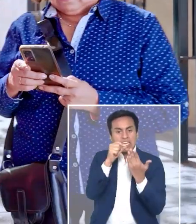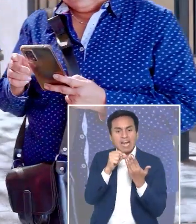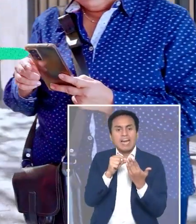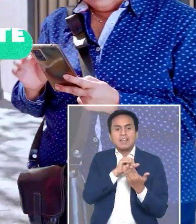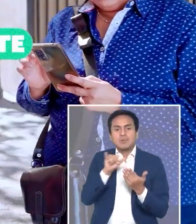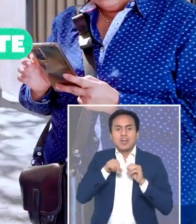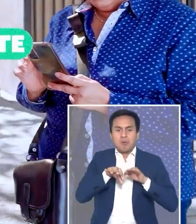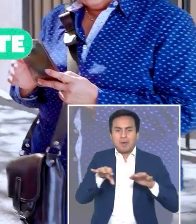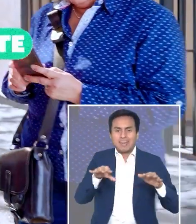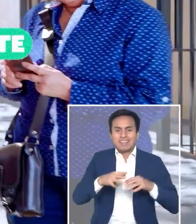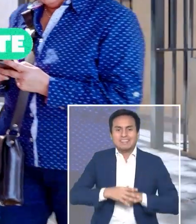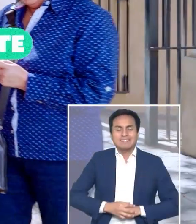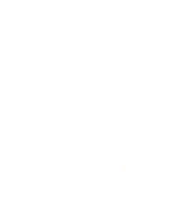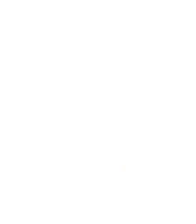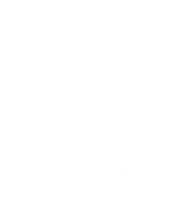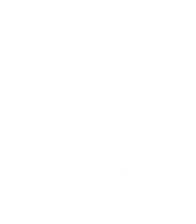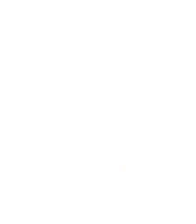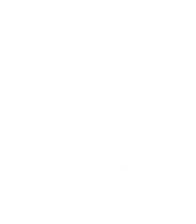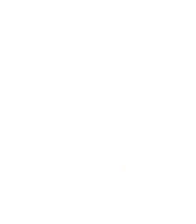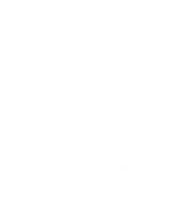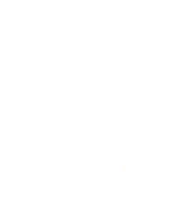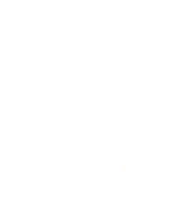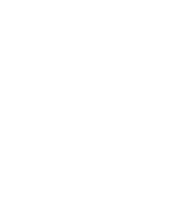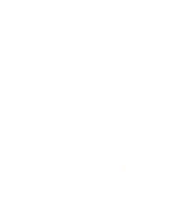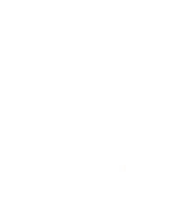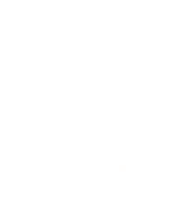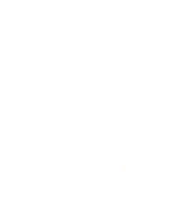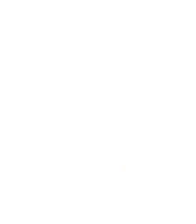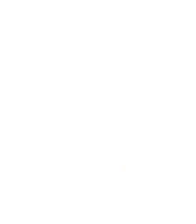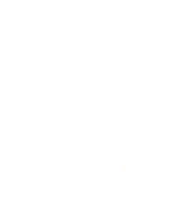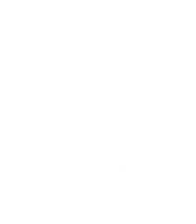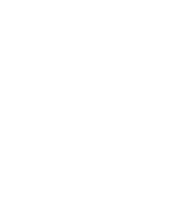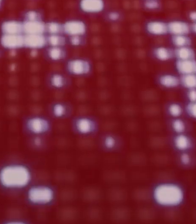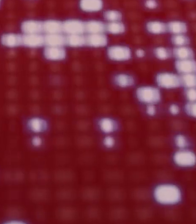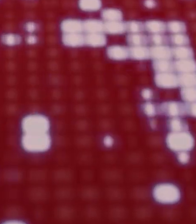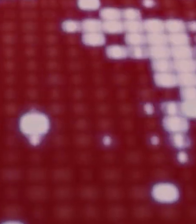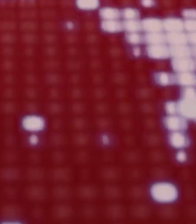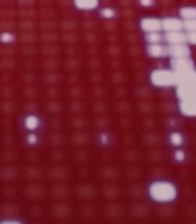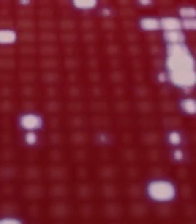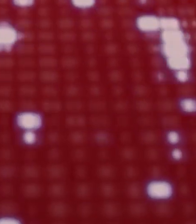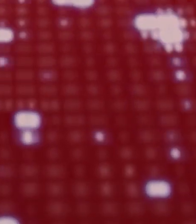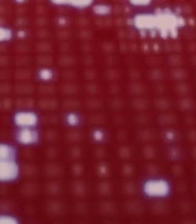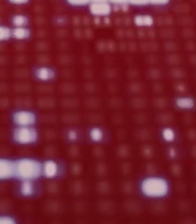chequea y luego comparte gobierno de Chile Chile avanza